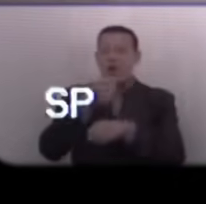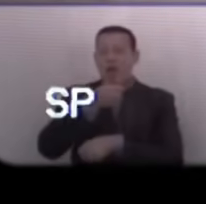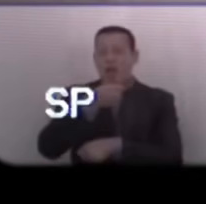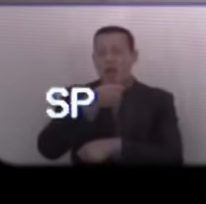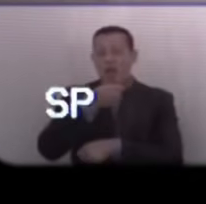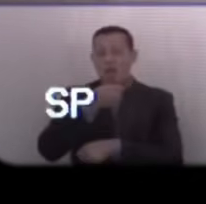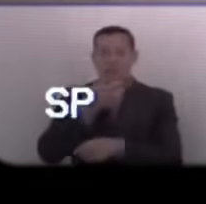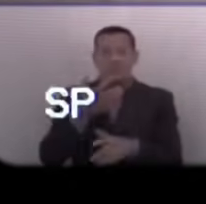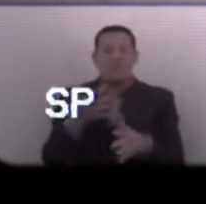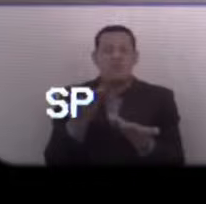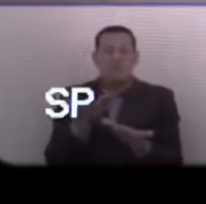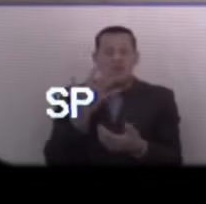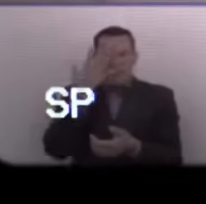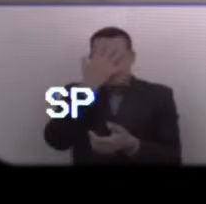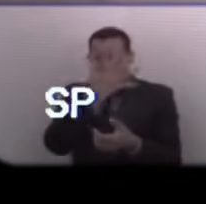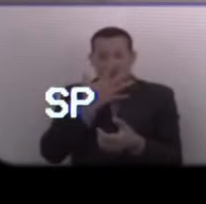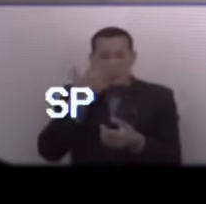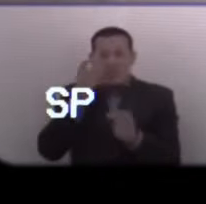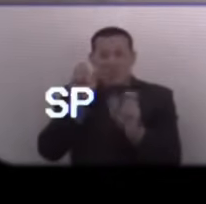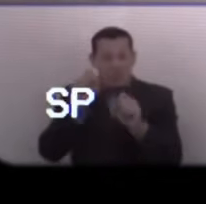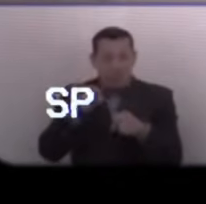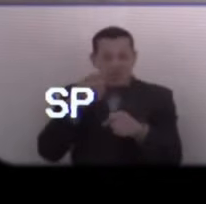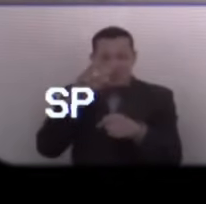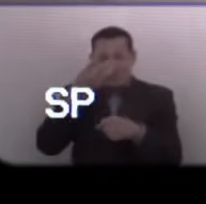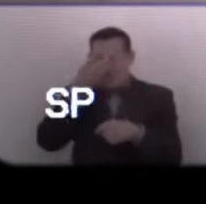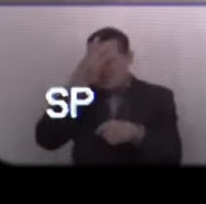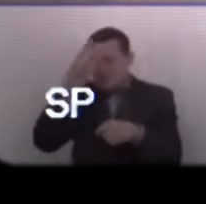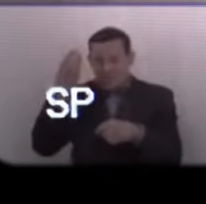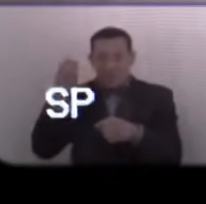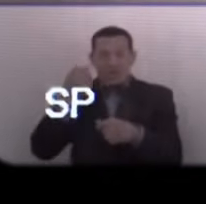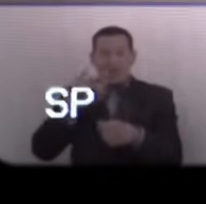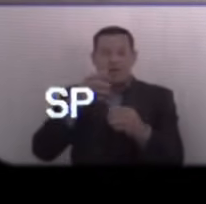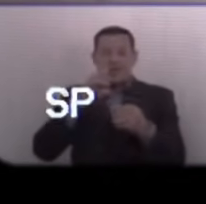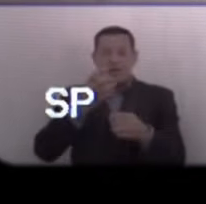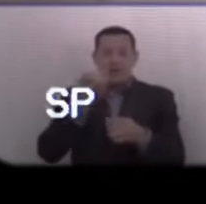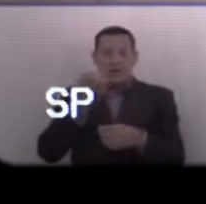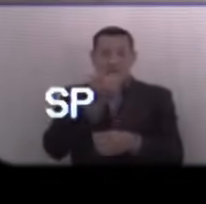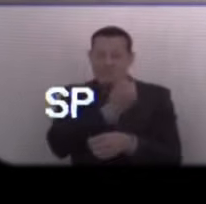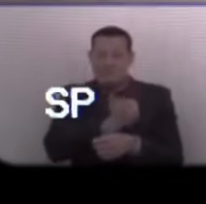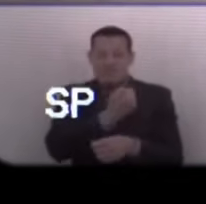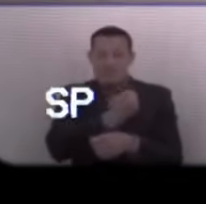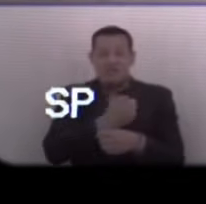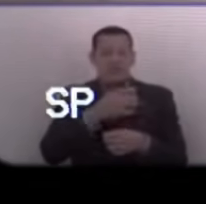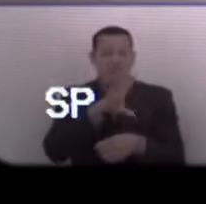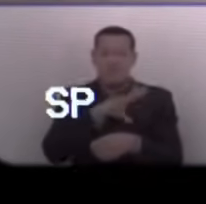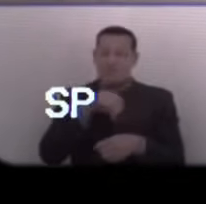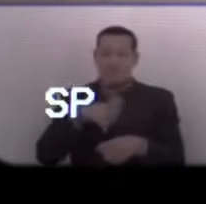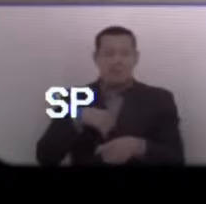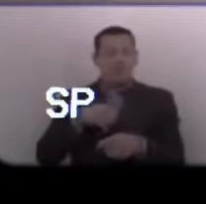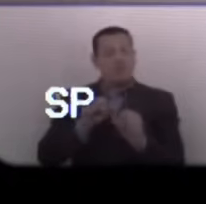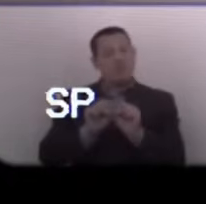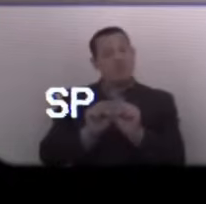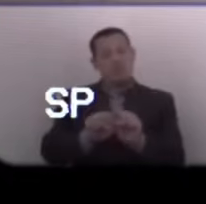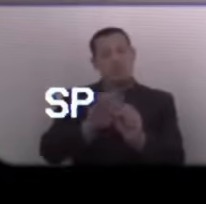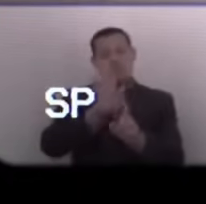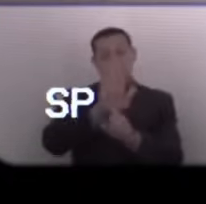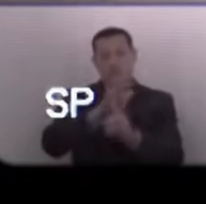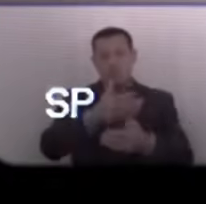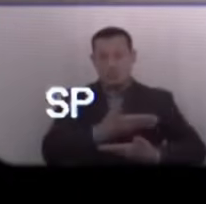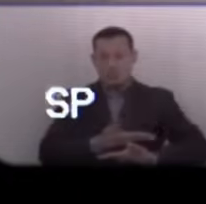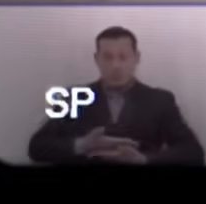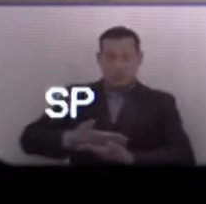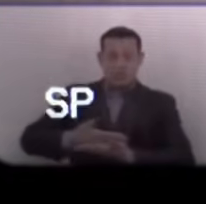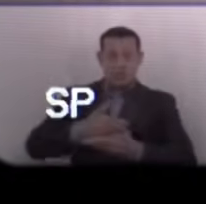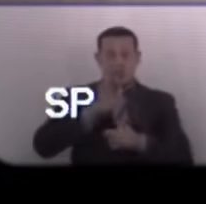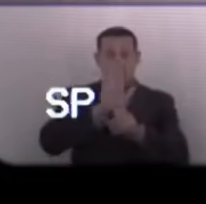No sé con qué cara pueden obviar el dolor de las familias que perdieron a sus hijos, a